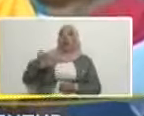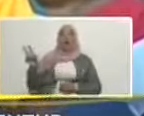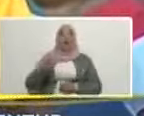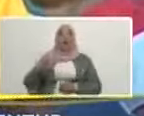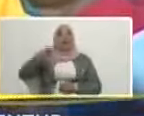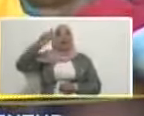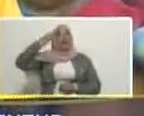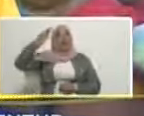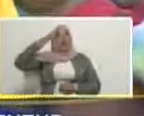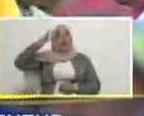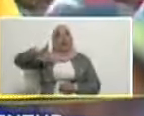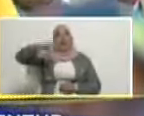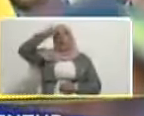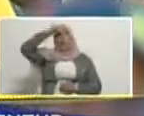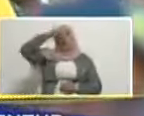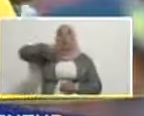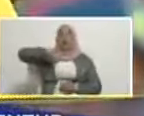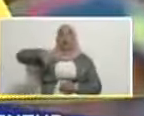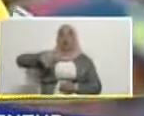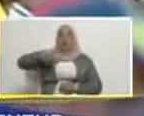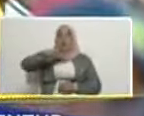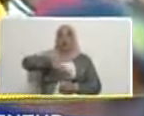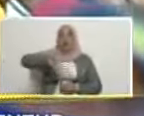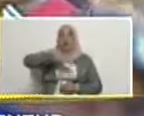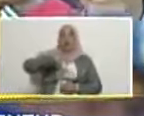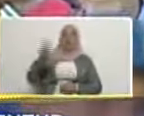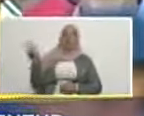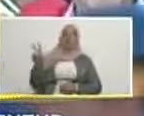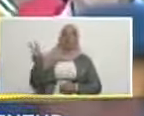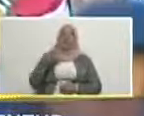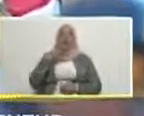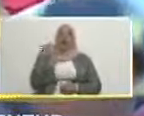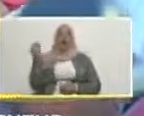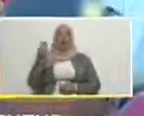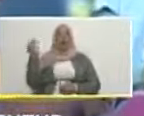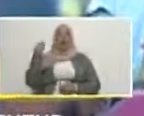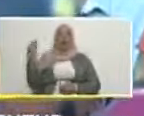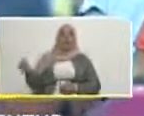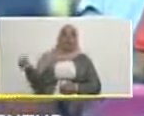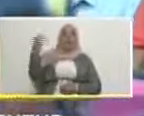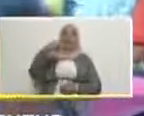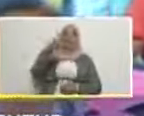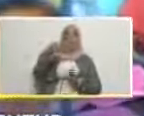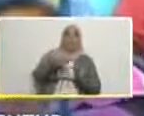sepa que desde que nació nuestra misión Venezuela Joven, ya van más de